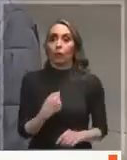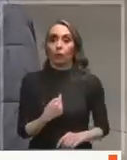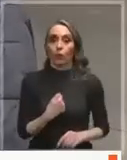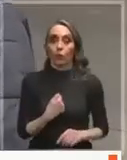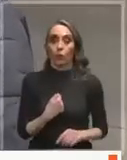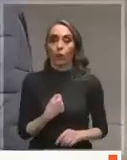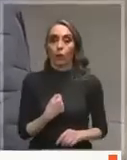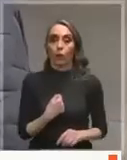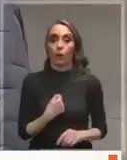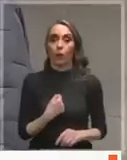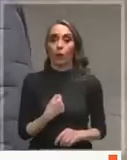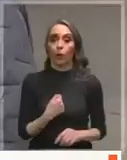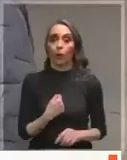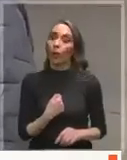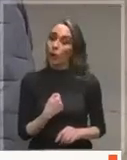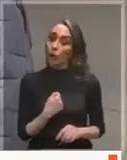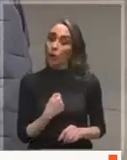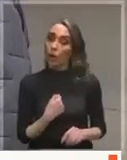estoy haciendo...